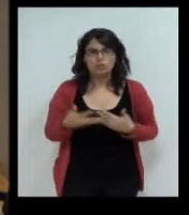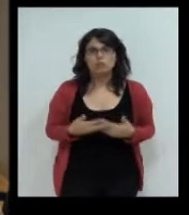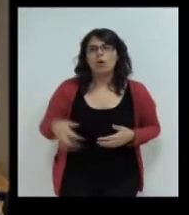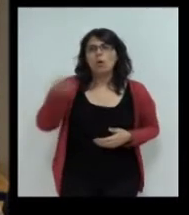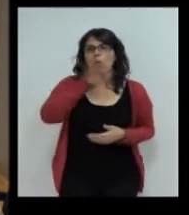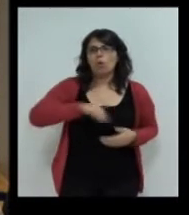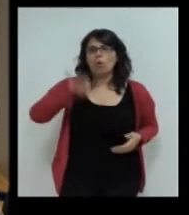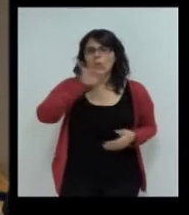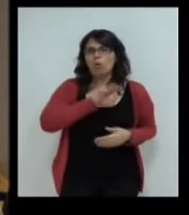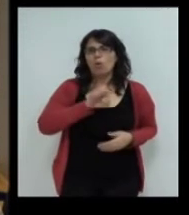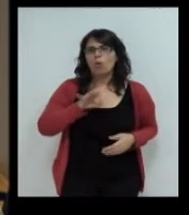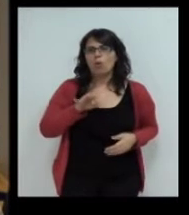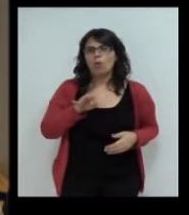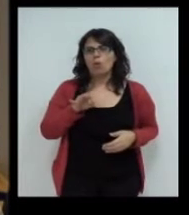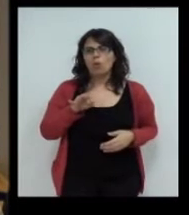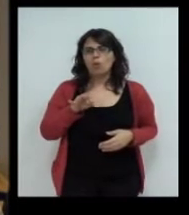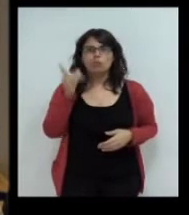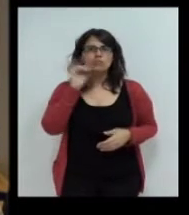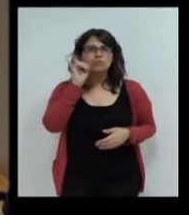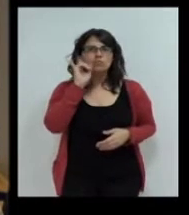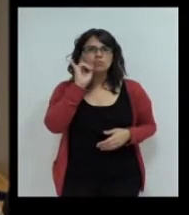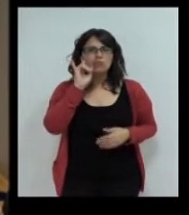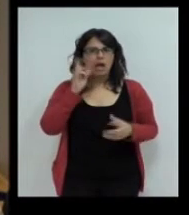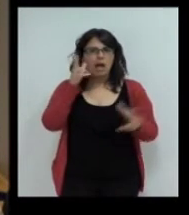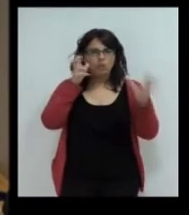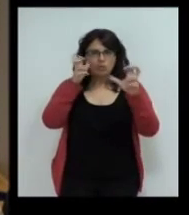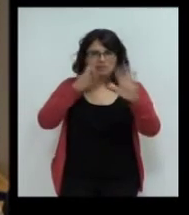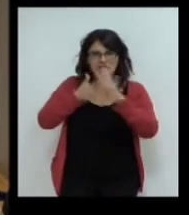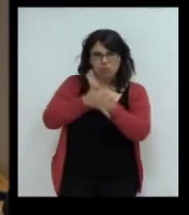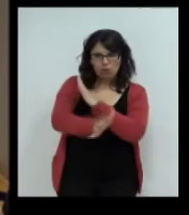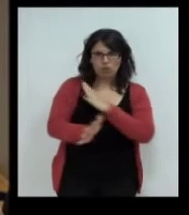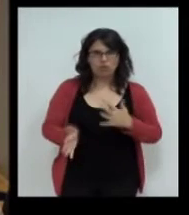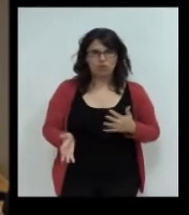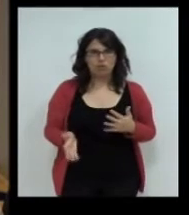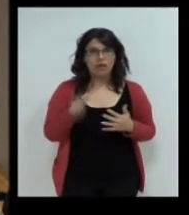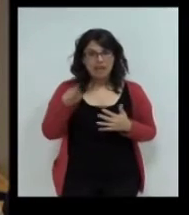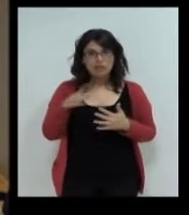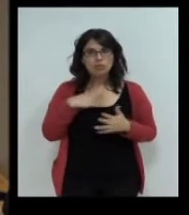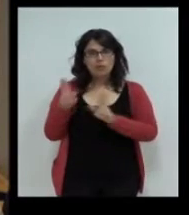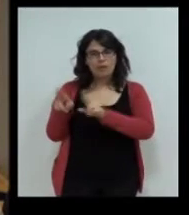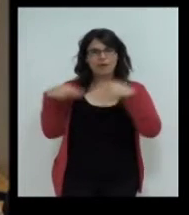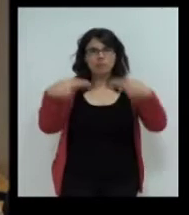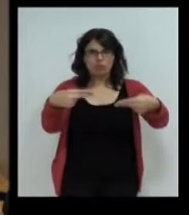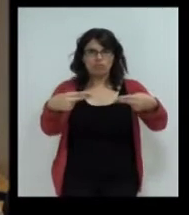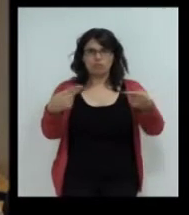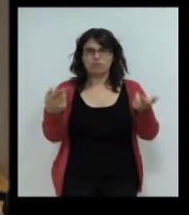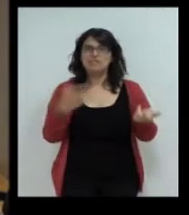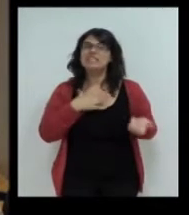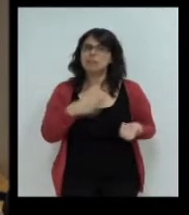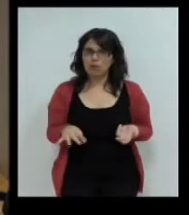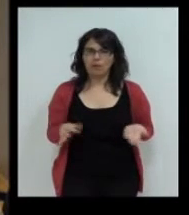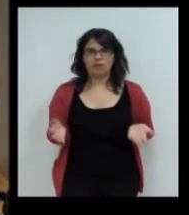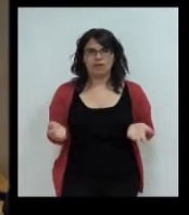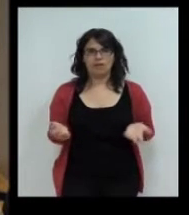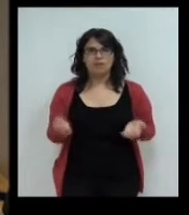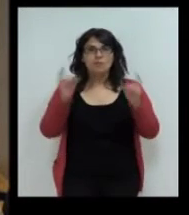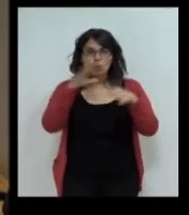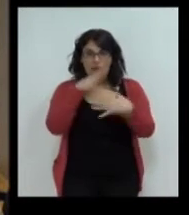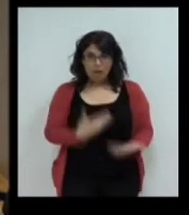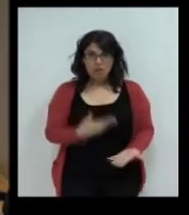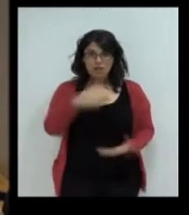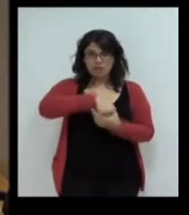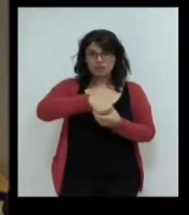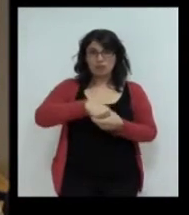las bandas sonoras alternativas con audiodescripción, se puedan insertar, y lo mismo que lo que ya tenemos hoy en televisión por